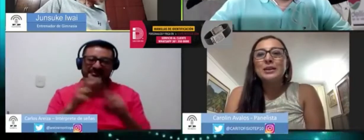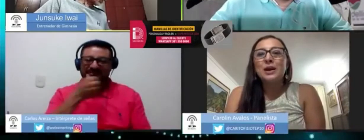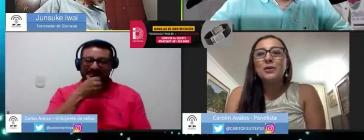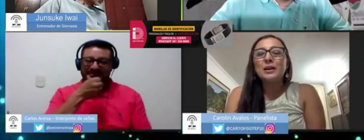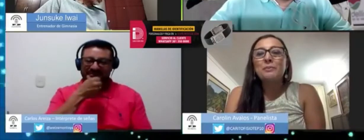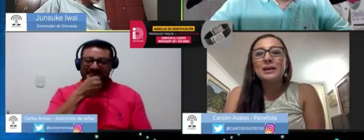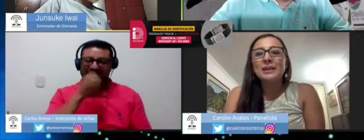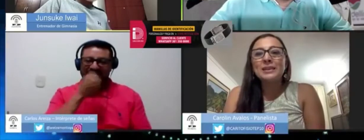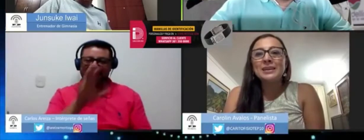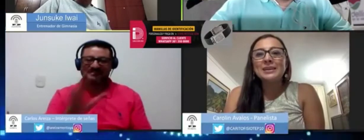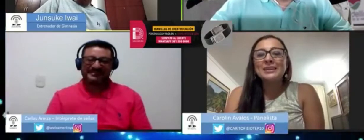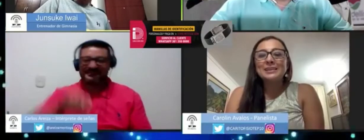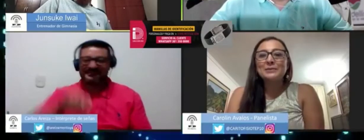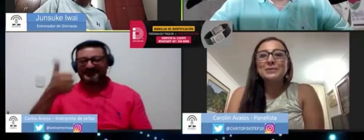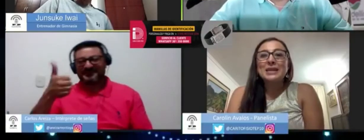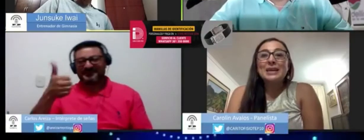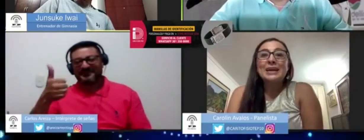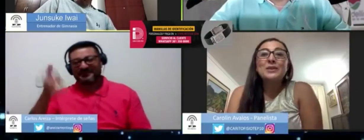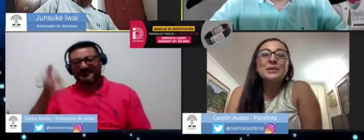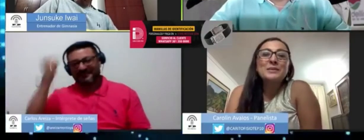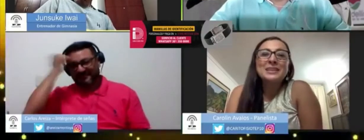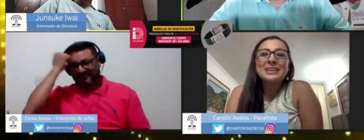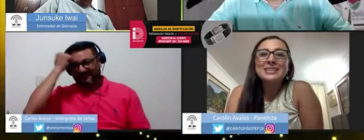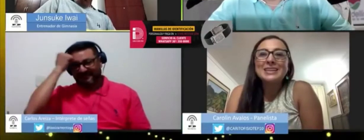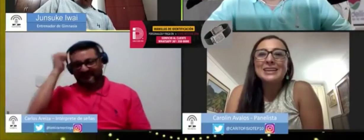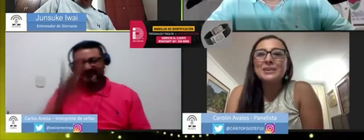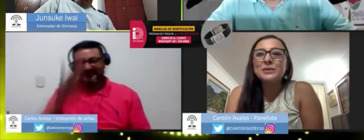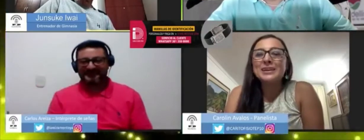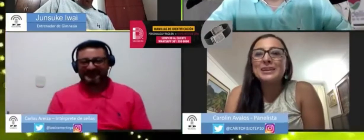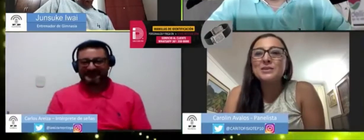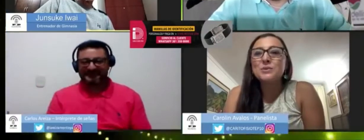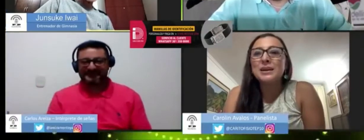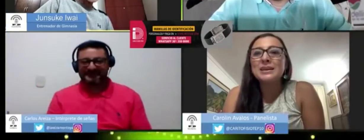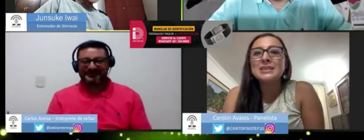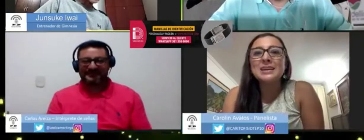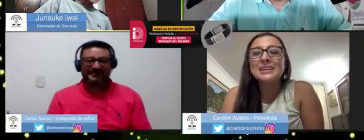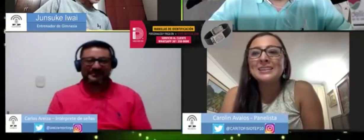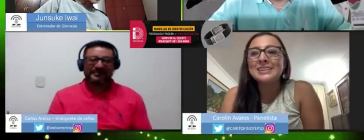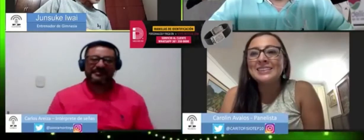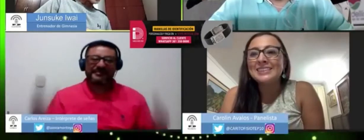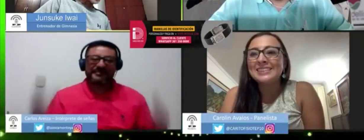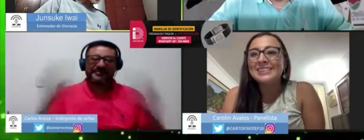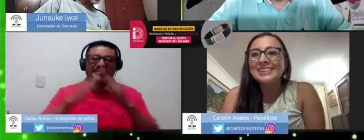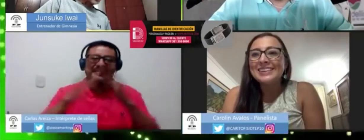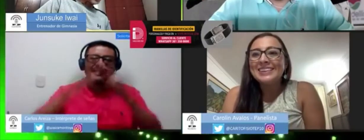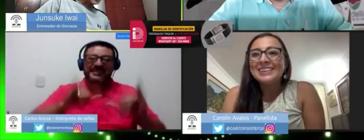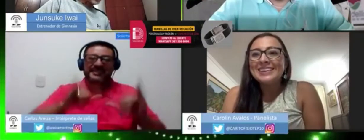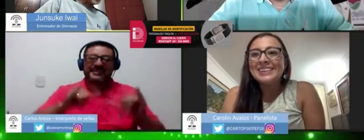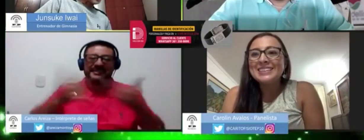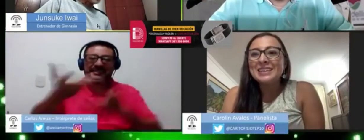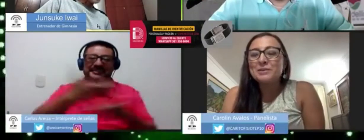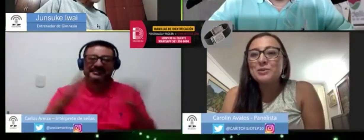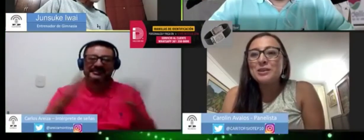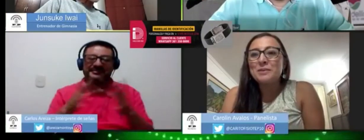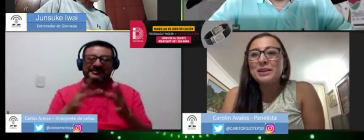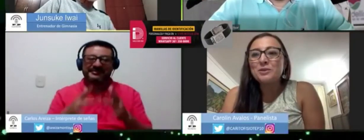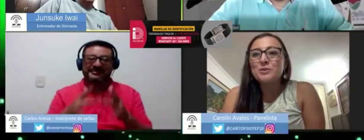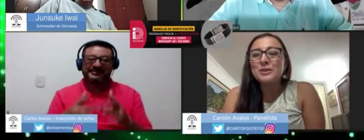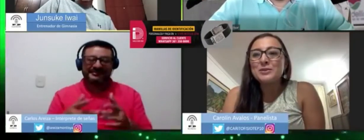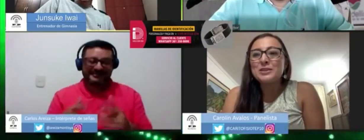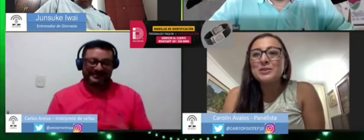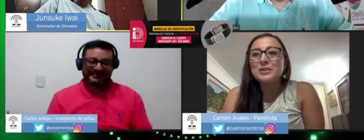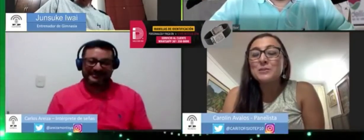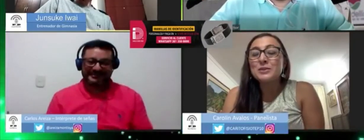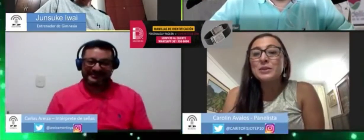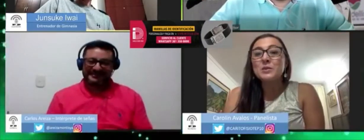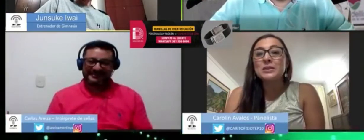la otra parte, sacarlo también del escenario acá en su casa y que lleguemos también a los corazones